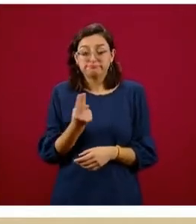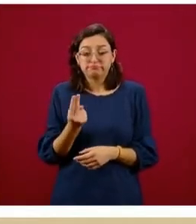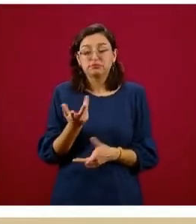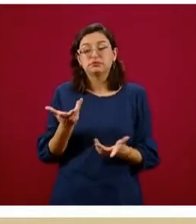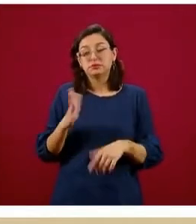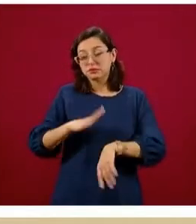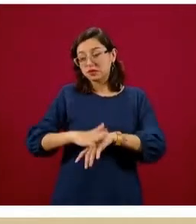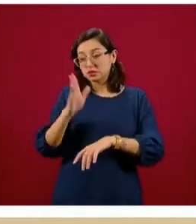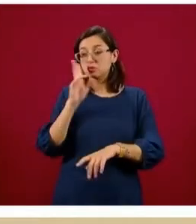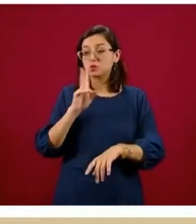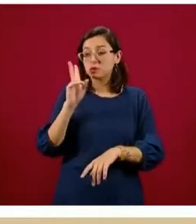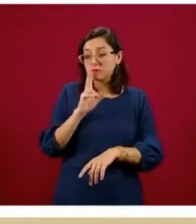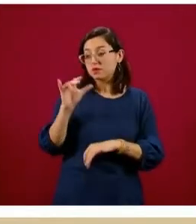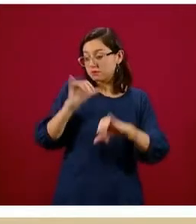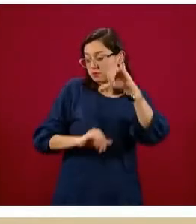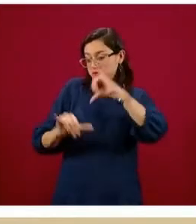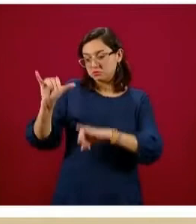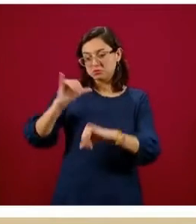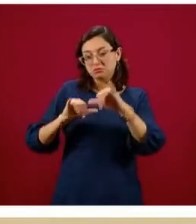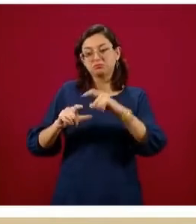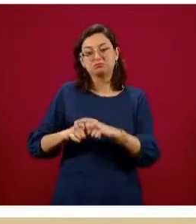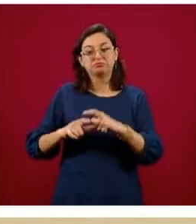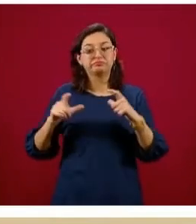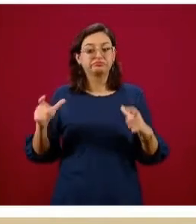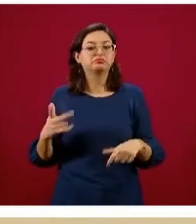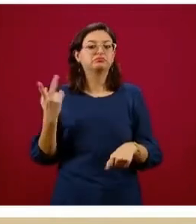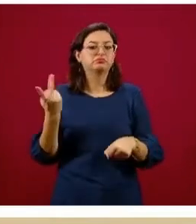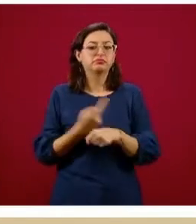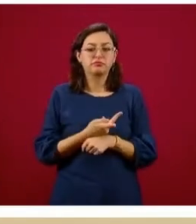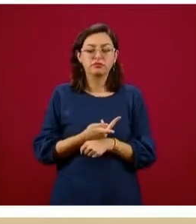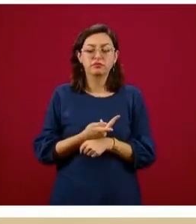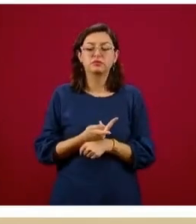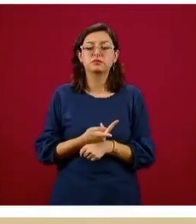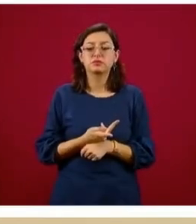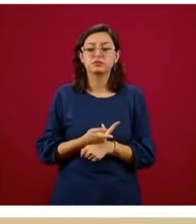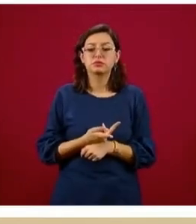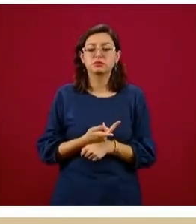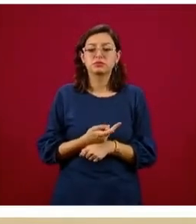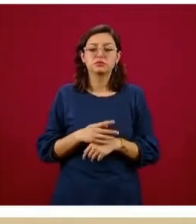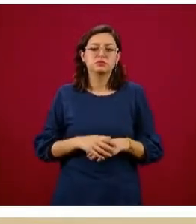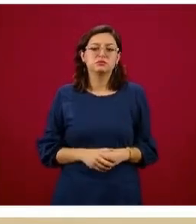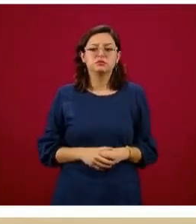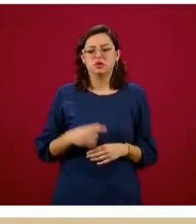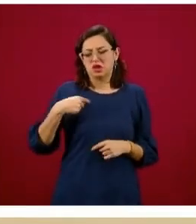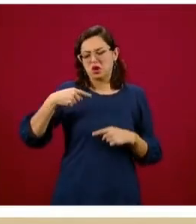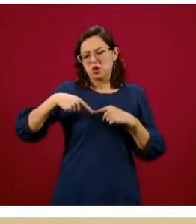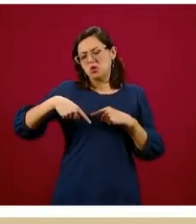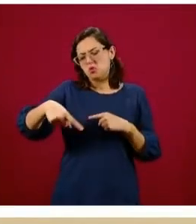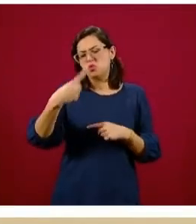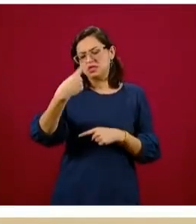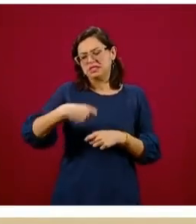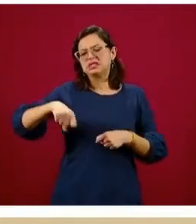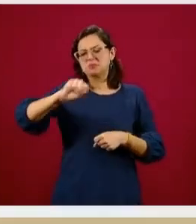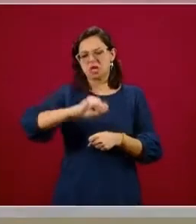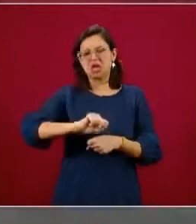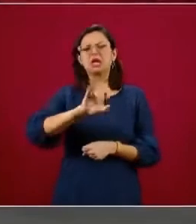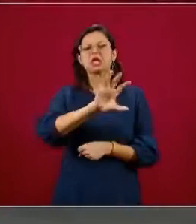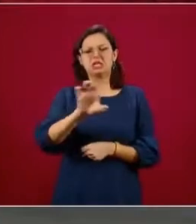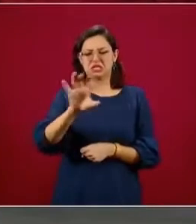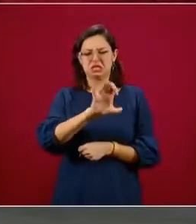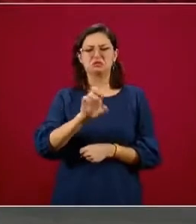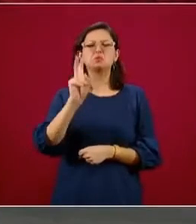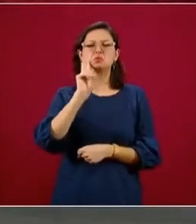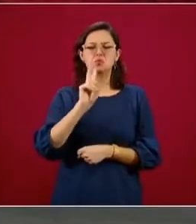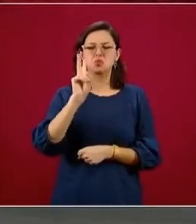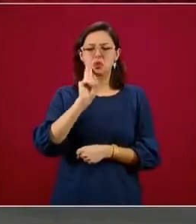en varias conferencias, no es que exista una programación en donde uno diga esta semana voy a realizar 500 pruebas o voy